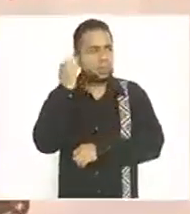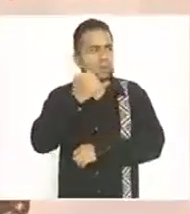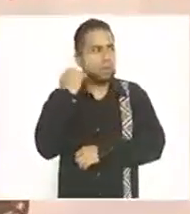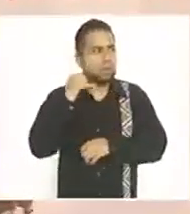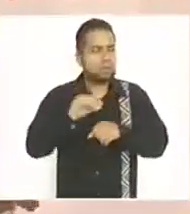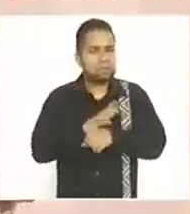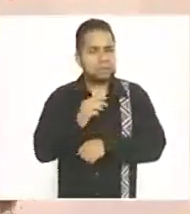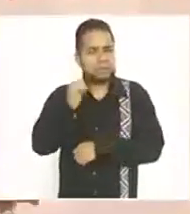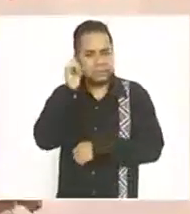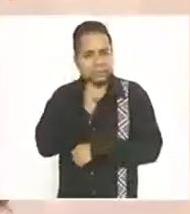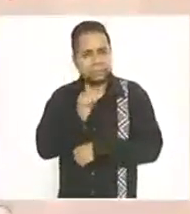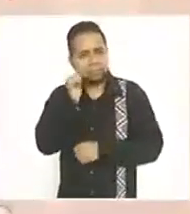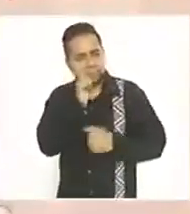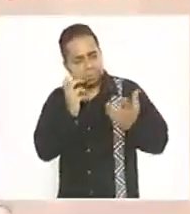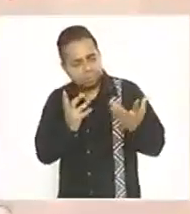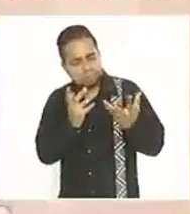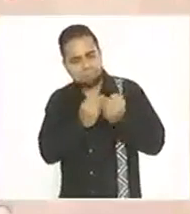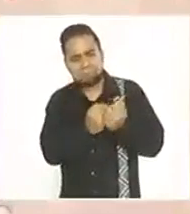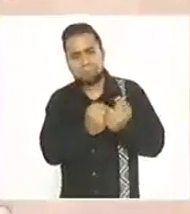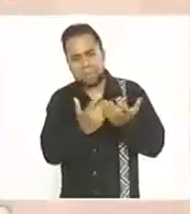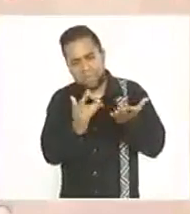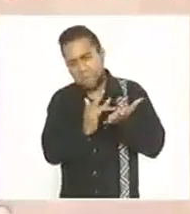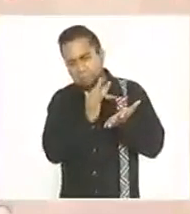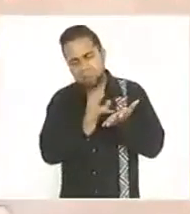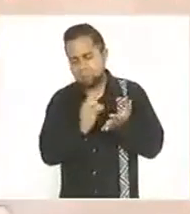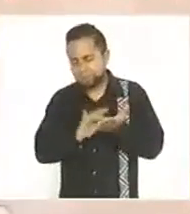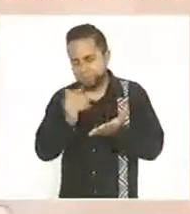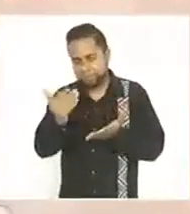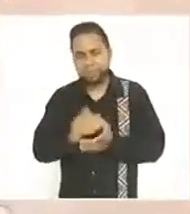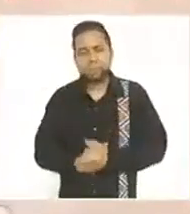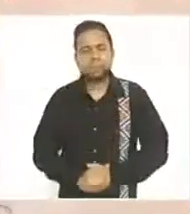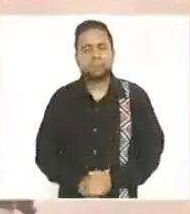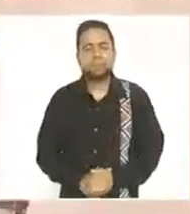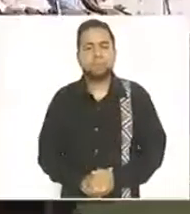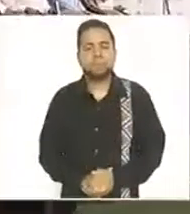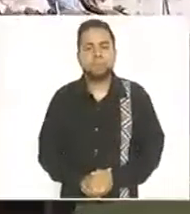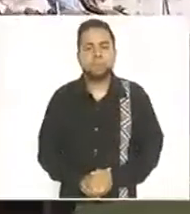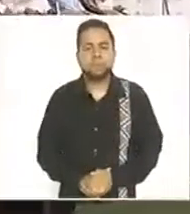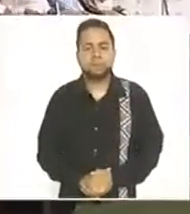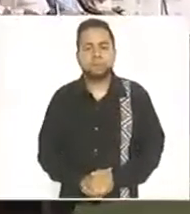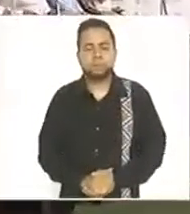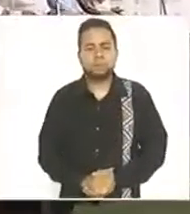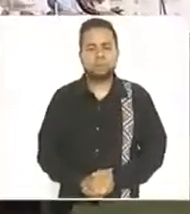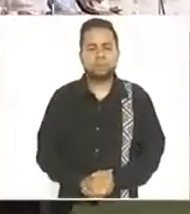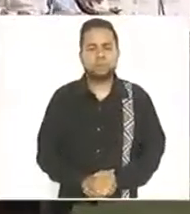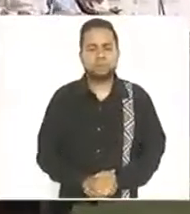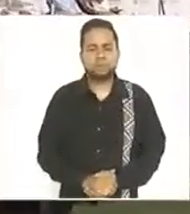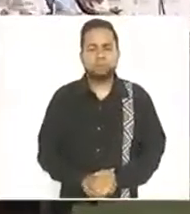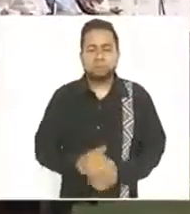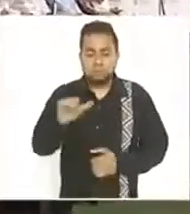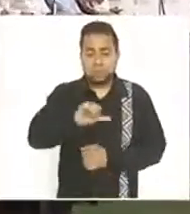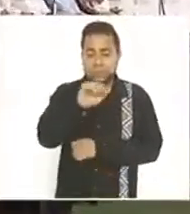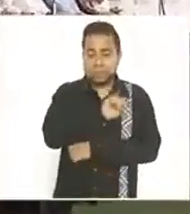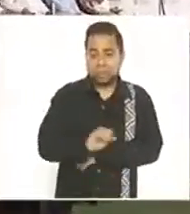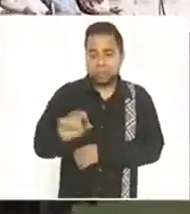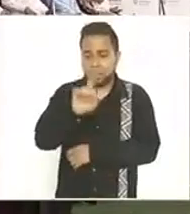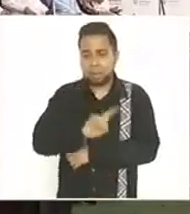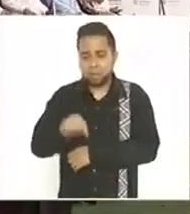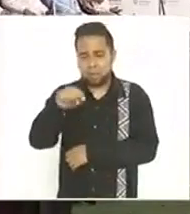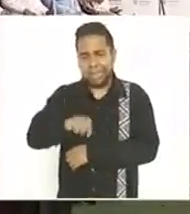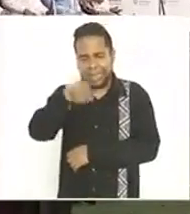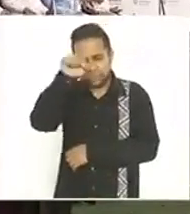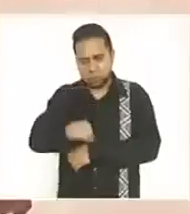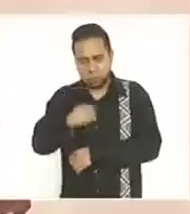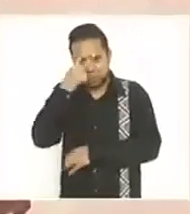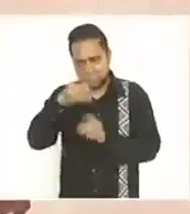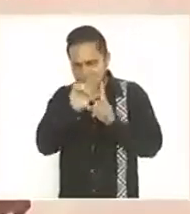porque siempre contamos con su apoyo. Muchísimas gracias. Este fin de semana volvemos al sur profundo de